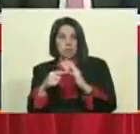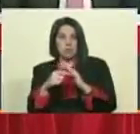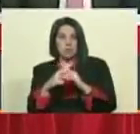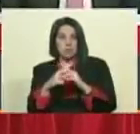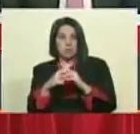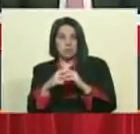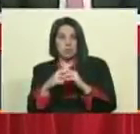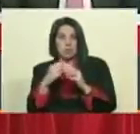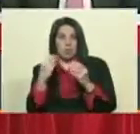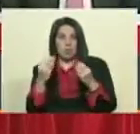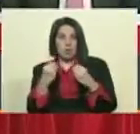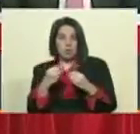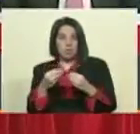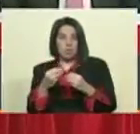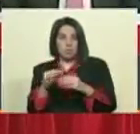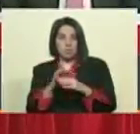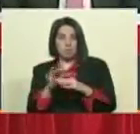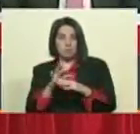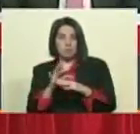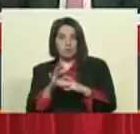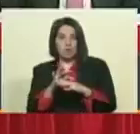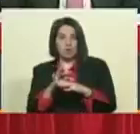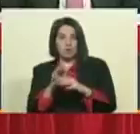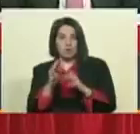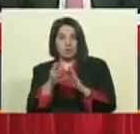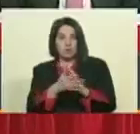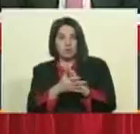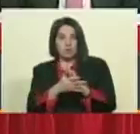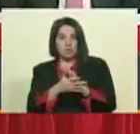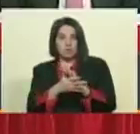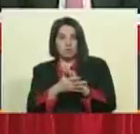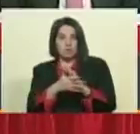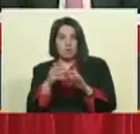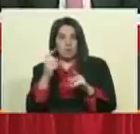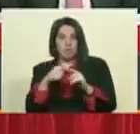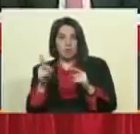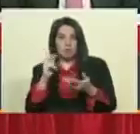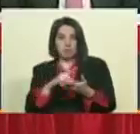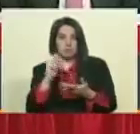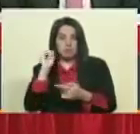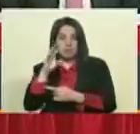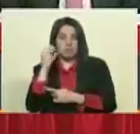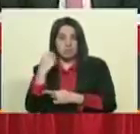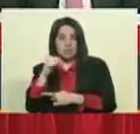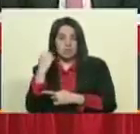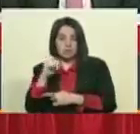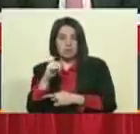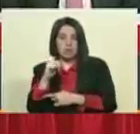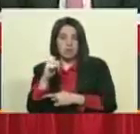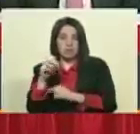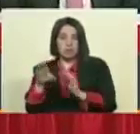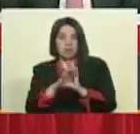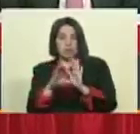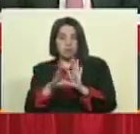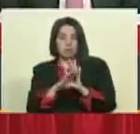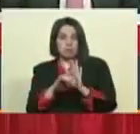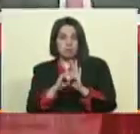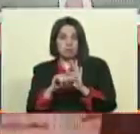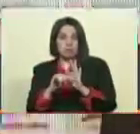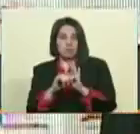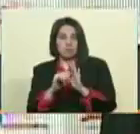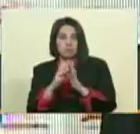estaba funcionando la Fiscalía General de la República hasta hace unos meses, que llegó la Asamblea Constituyente y empezó cambio